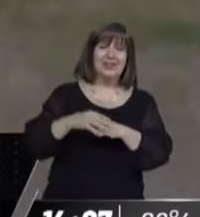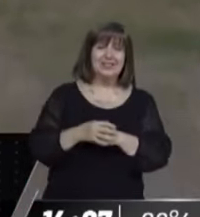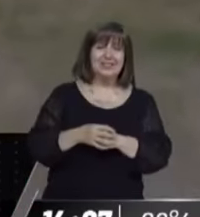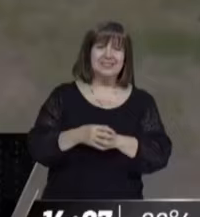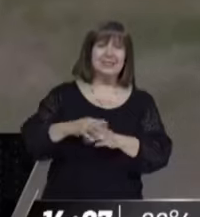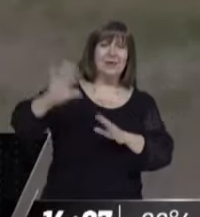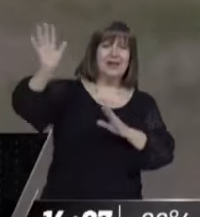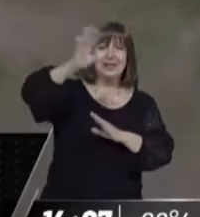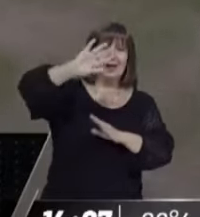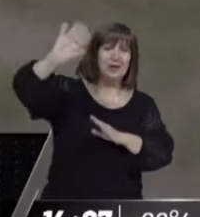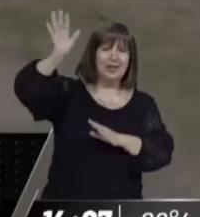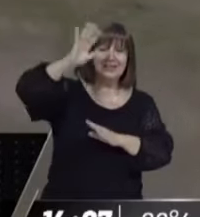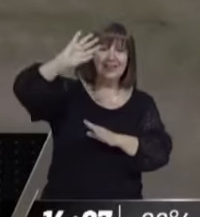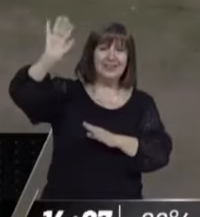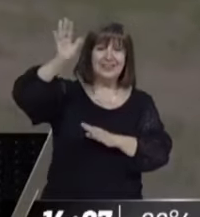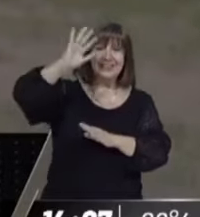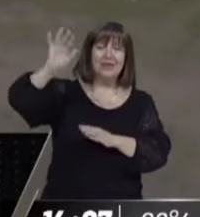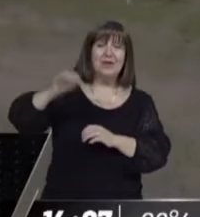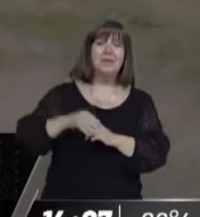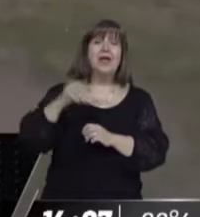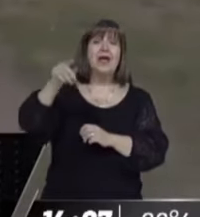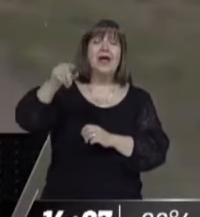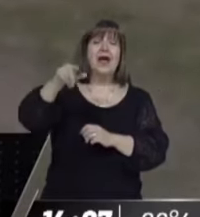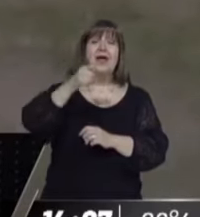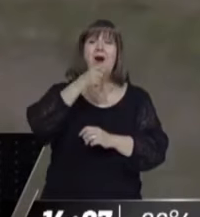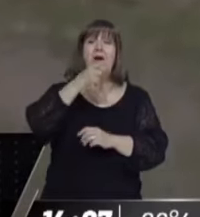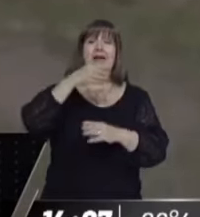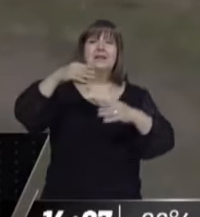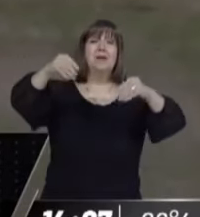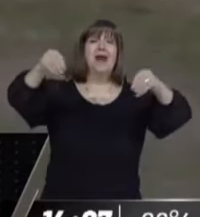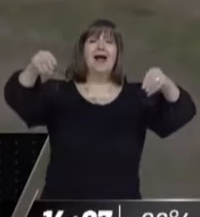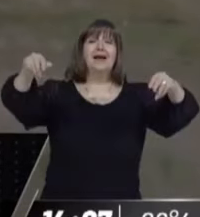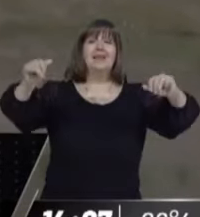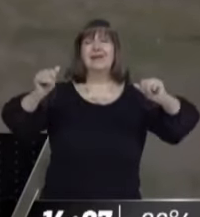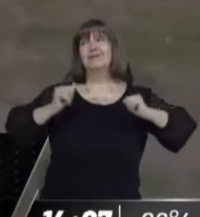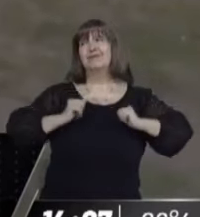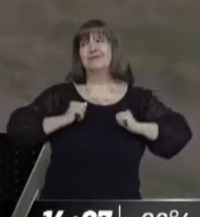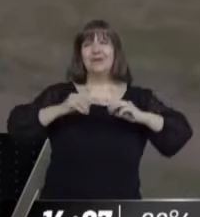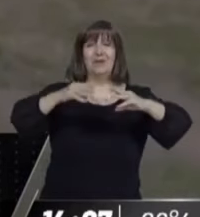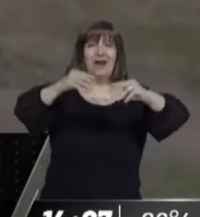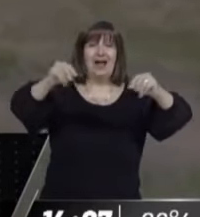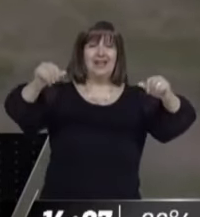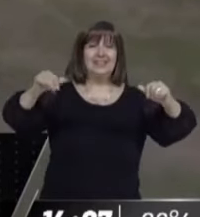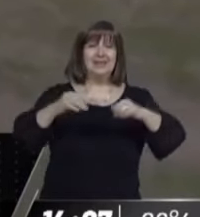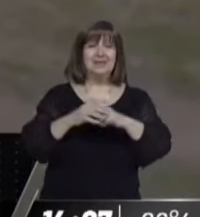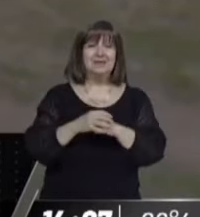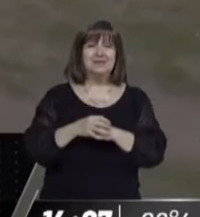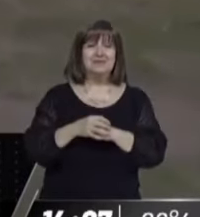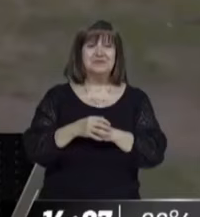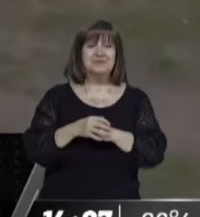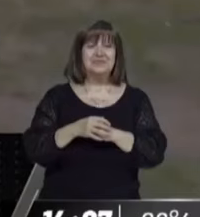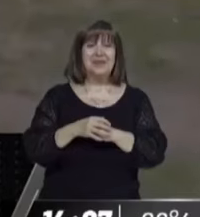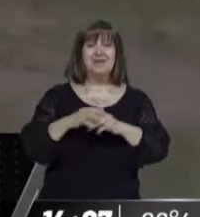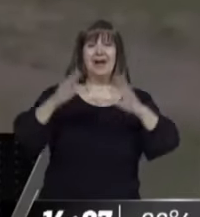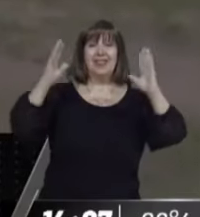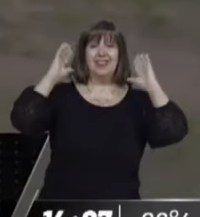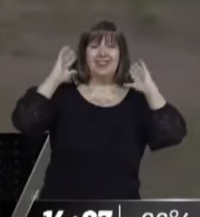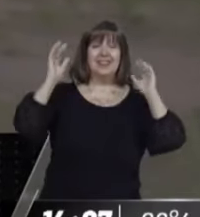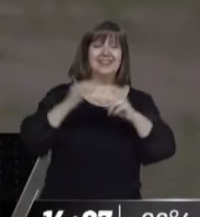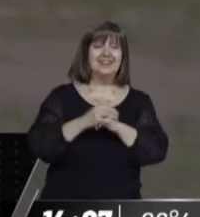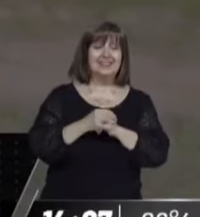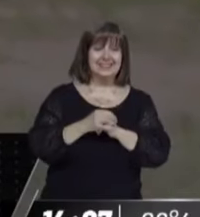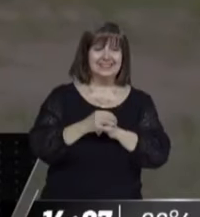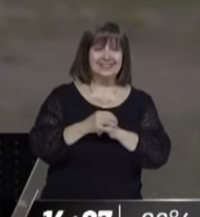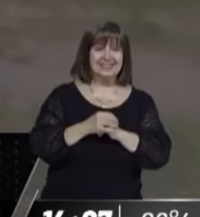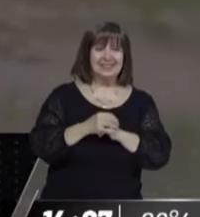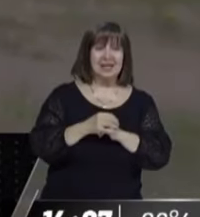nos están saludando también. Ellos han hecho como su propia playita. Claro, una piletita. Recién cuando llegábamos estaban ahí tirados y ahí saludaban a las cámaras del 7.